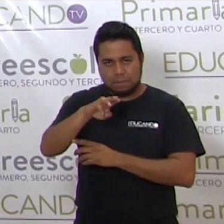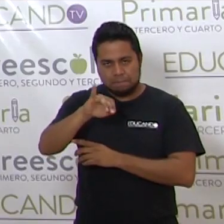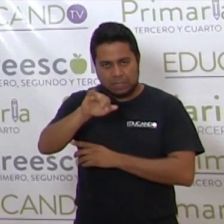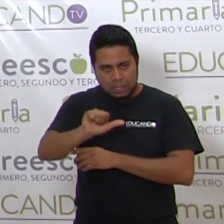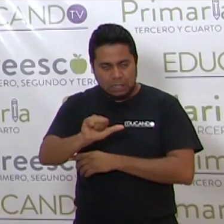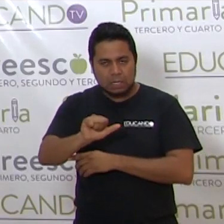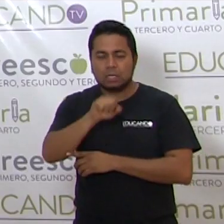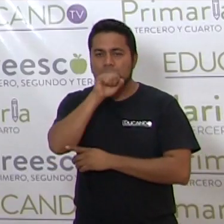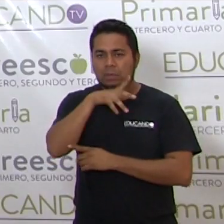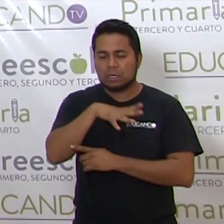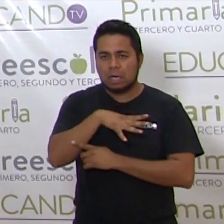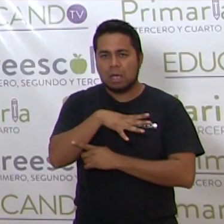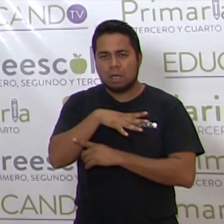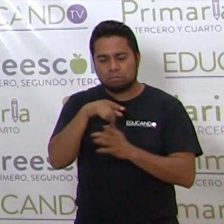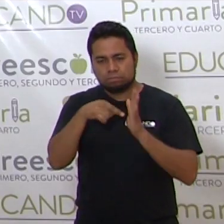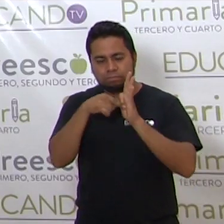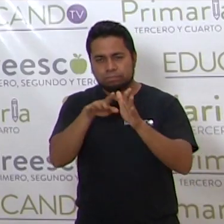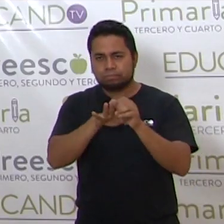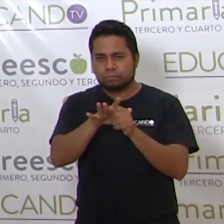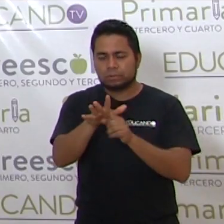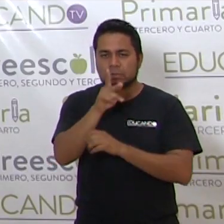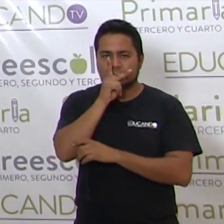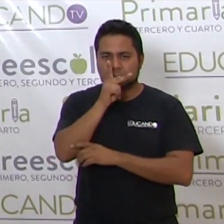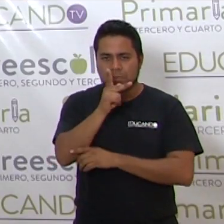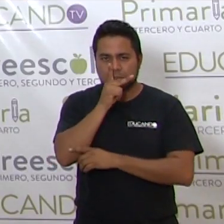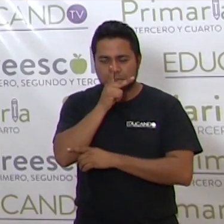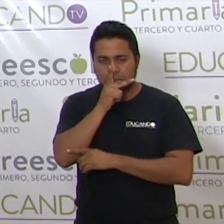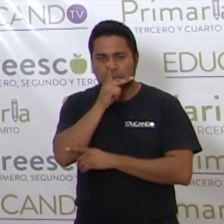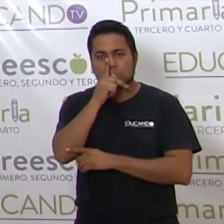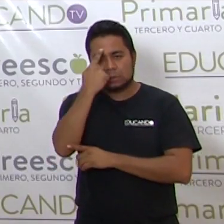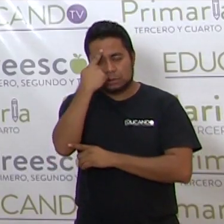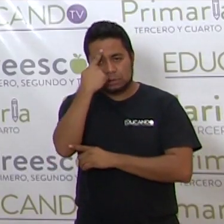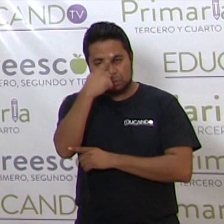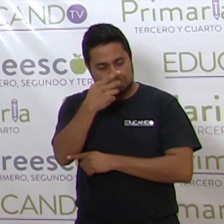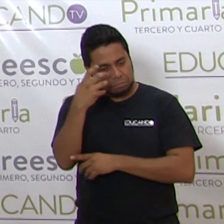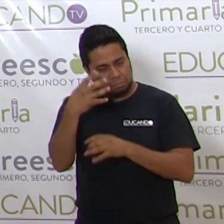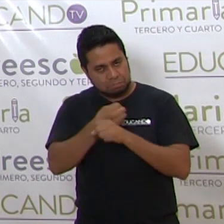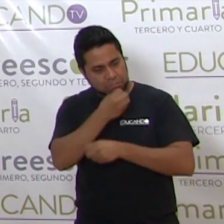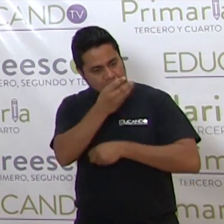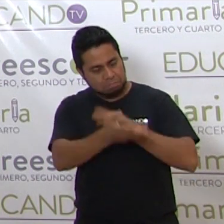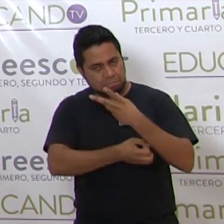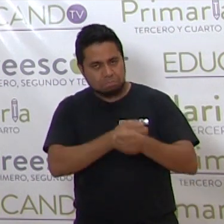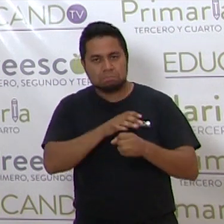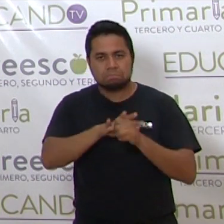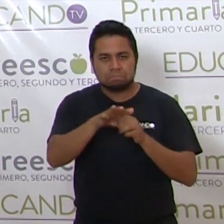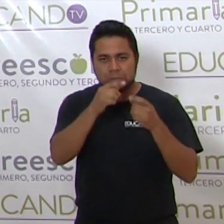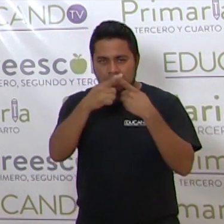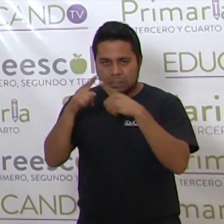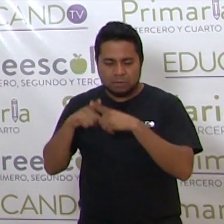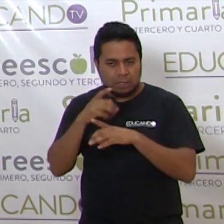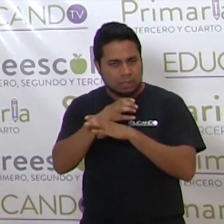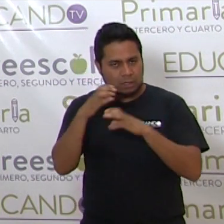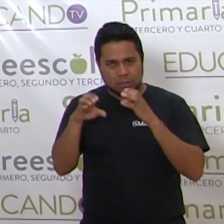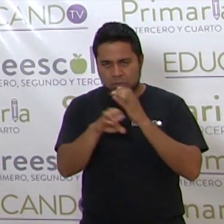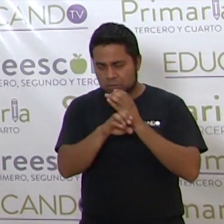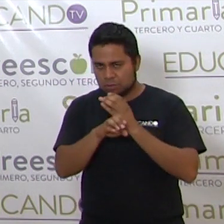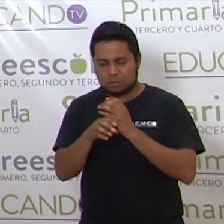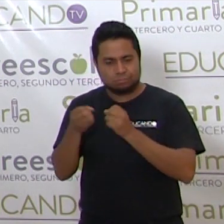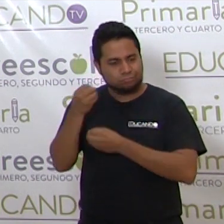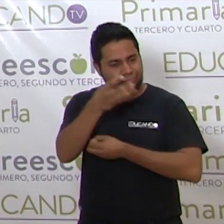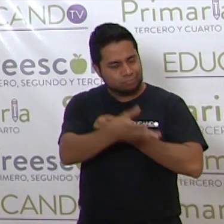vimos que existen palabras para nombrar a diferentes cosas